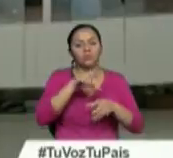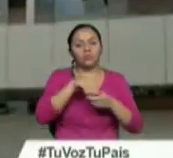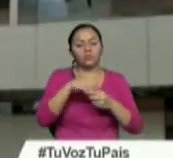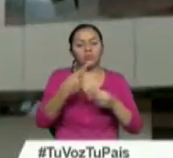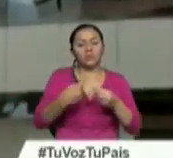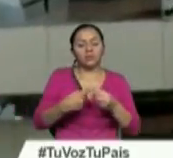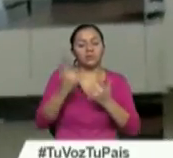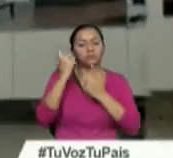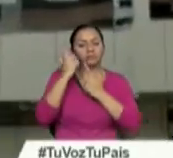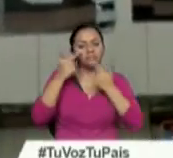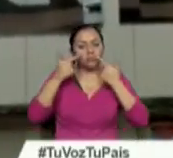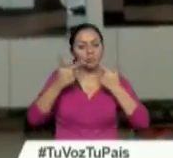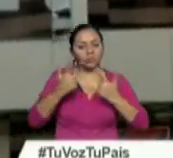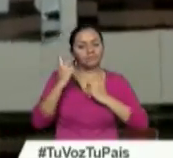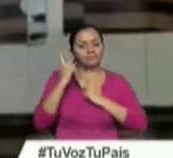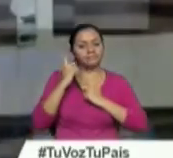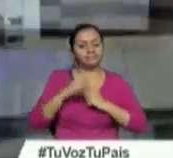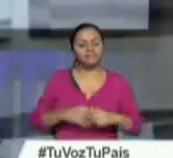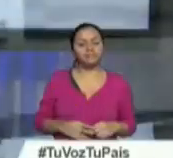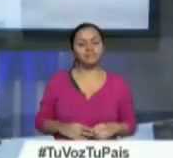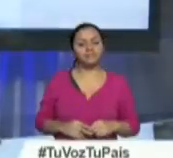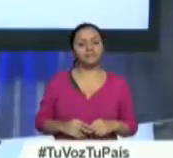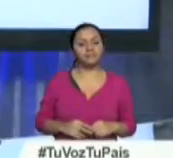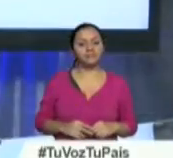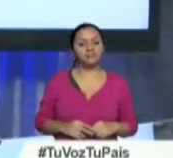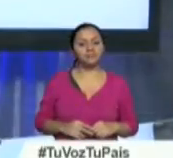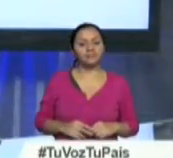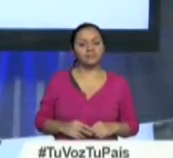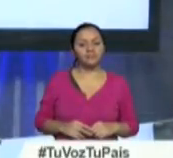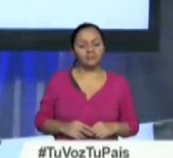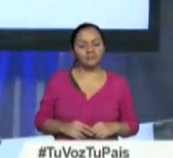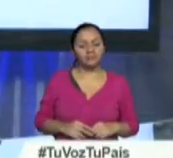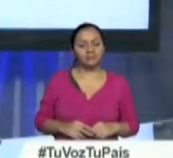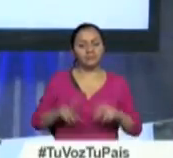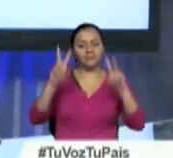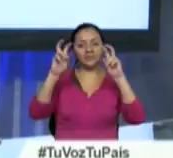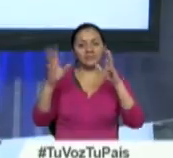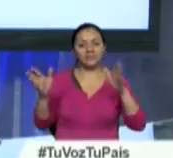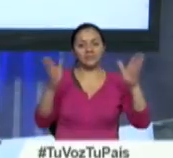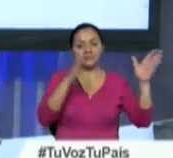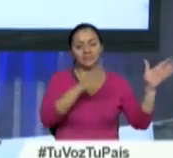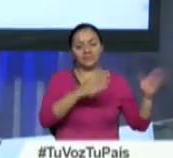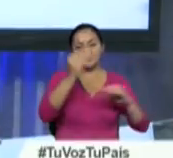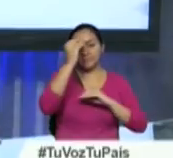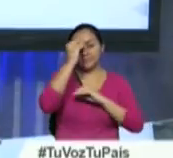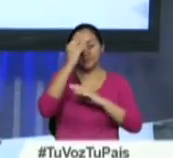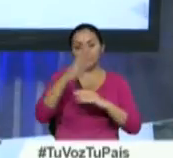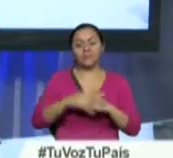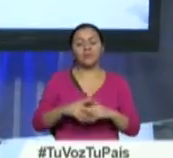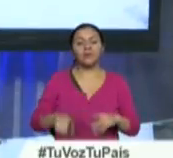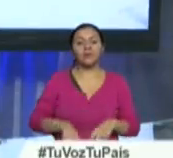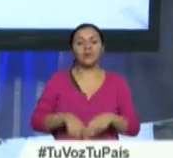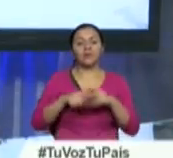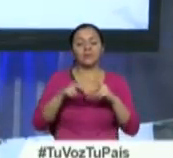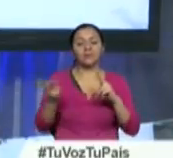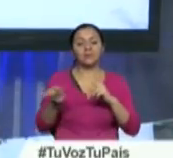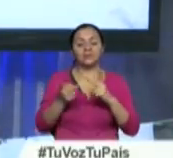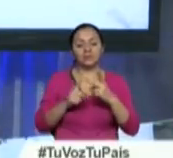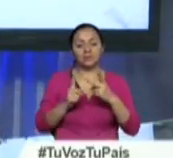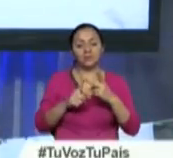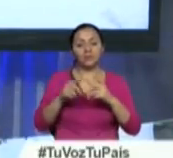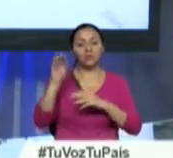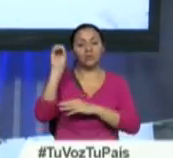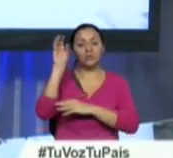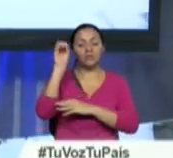Quito. Caterine Morejón, Noticiero Ciudadano. Y en otro ámbito le informamos que ya inició la segunda conferencia de